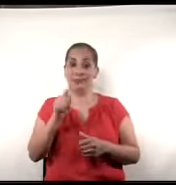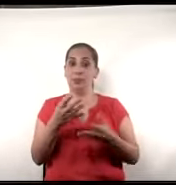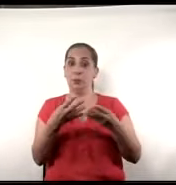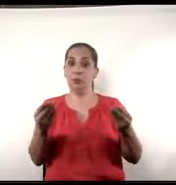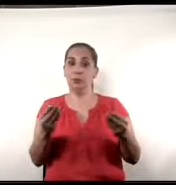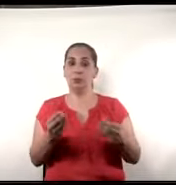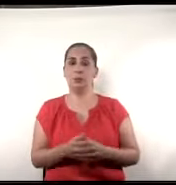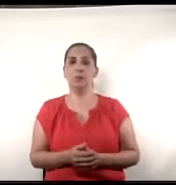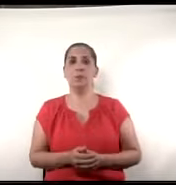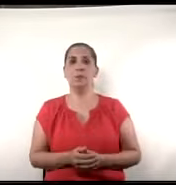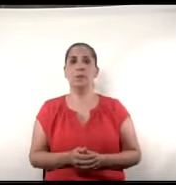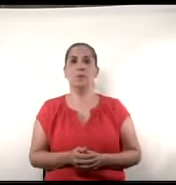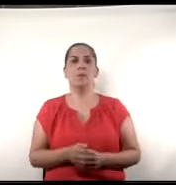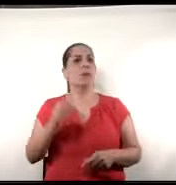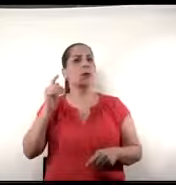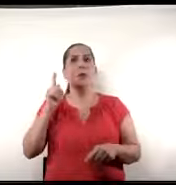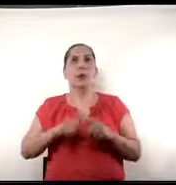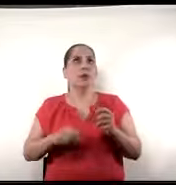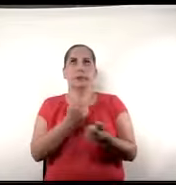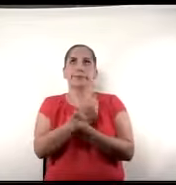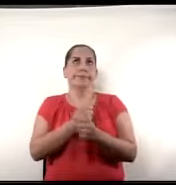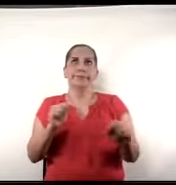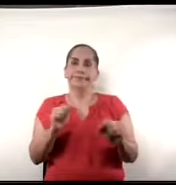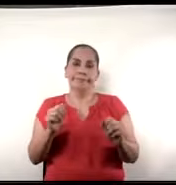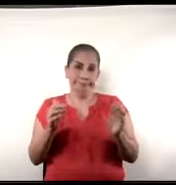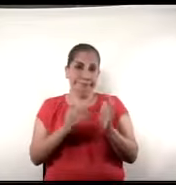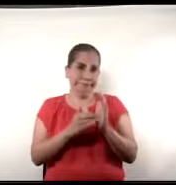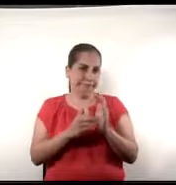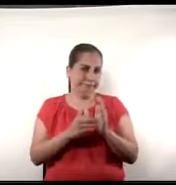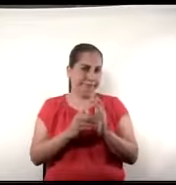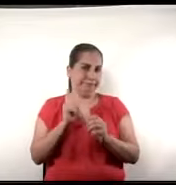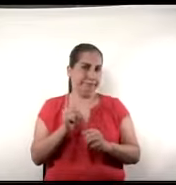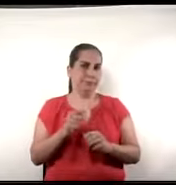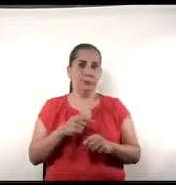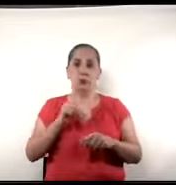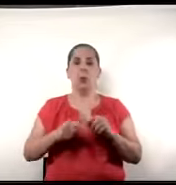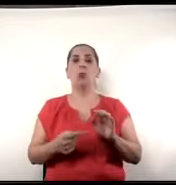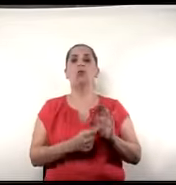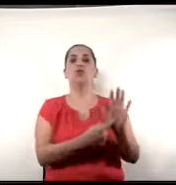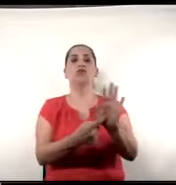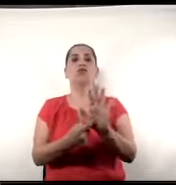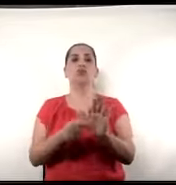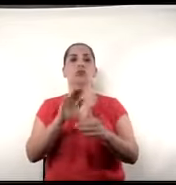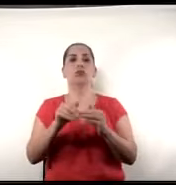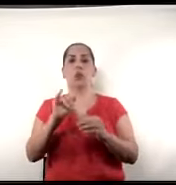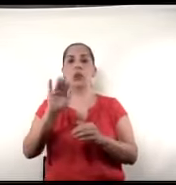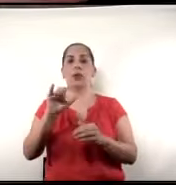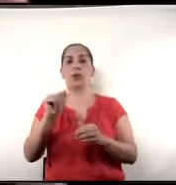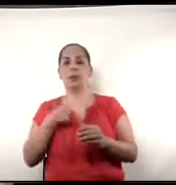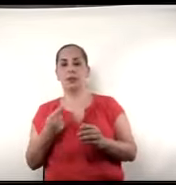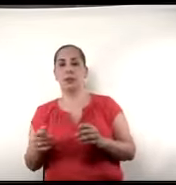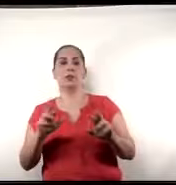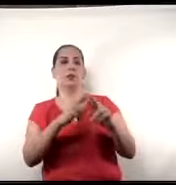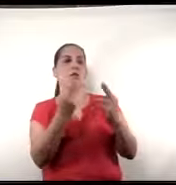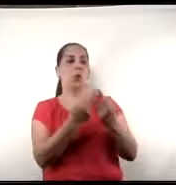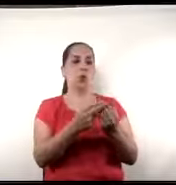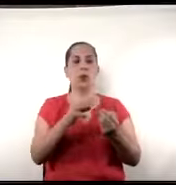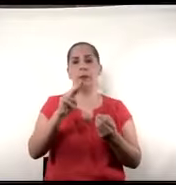resolver. No puede ser que, nuevamente, los representantes del ICE se reúnen con los de Sutel, con los del